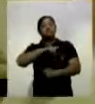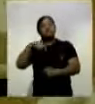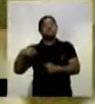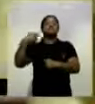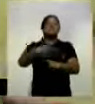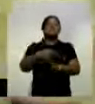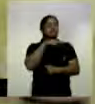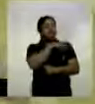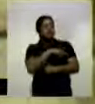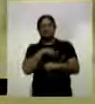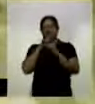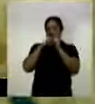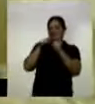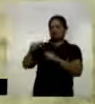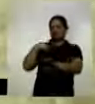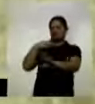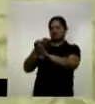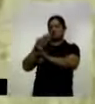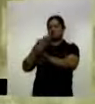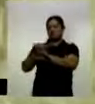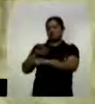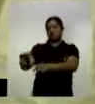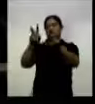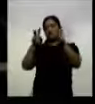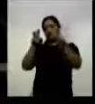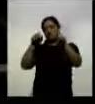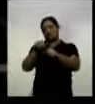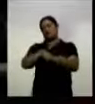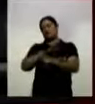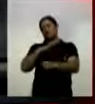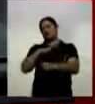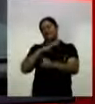políticas sanitarias de su país respecto a la pandemia.